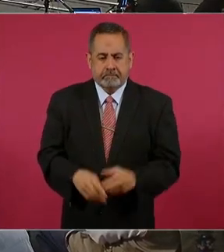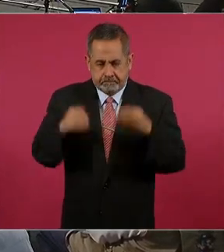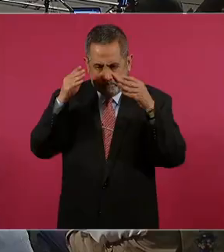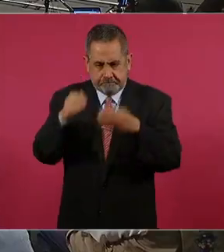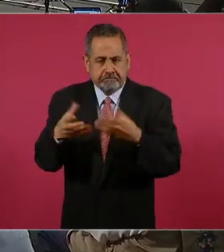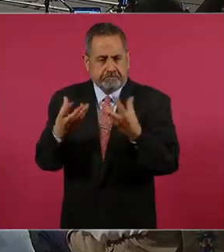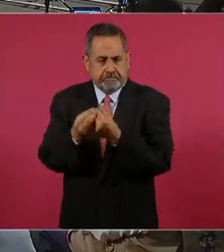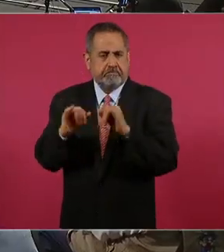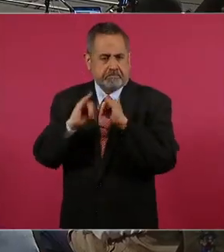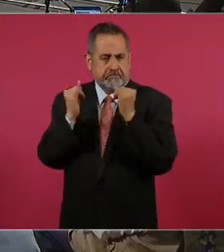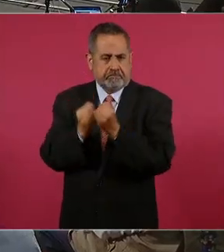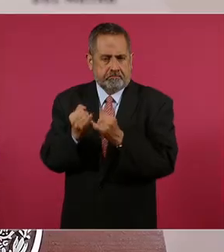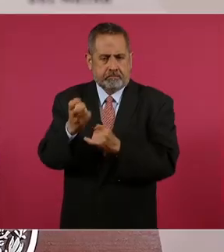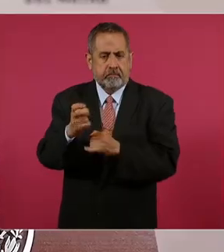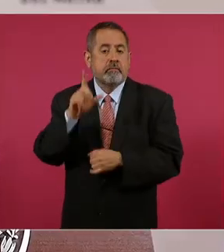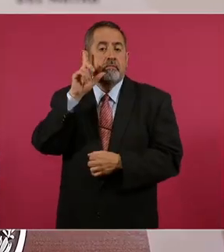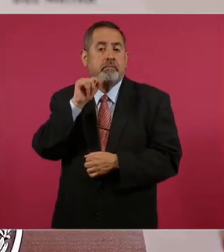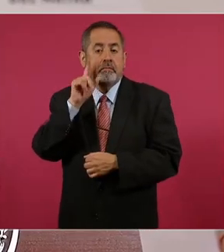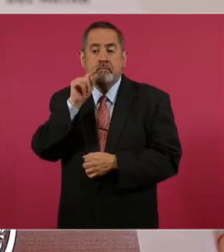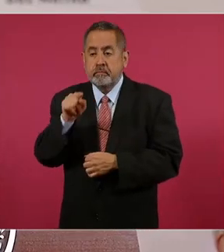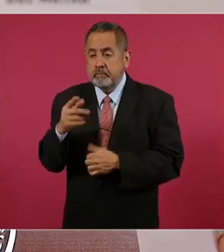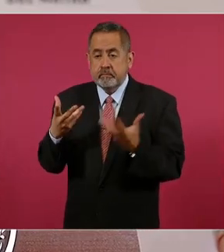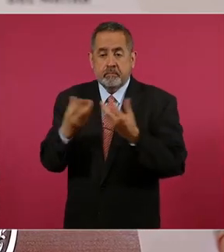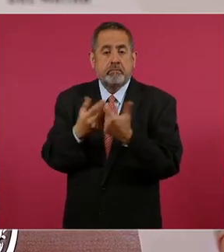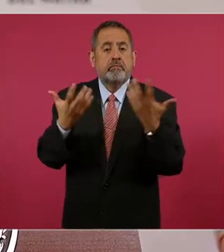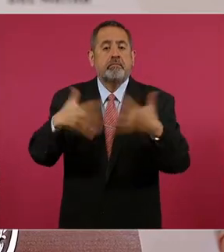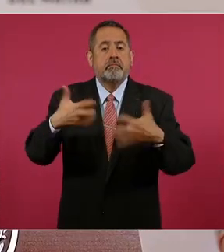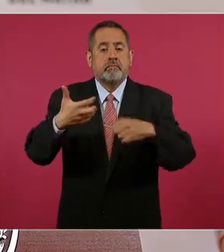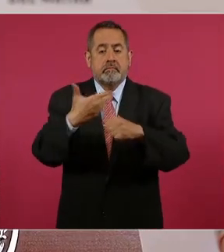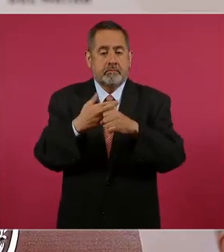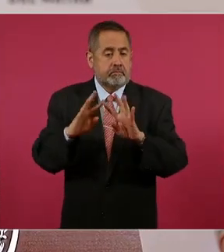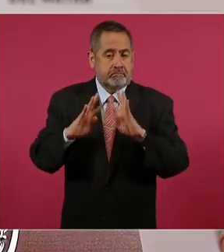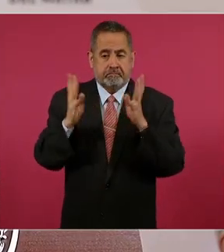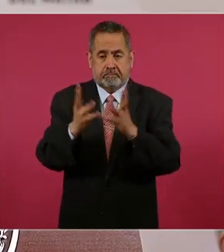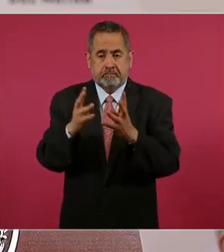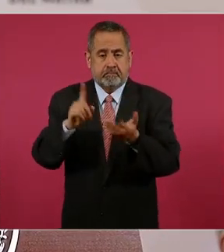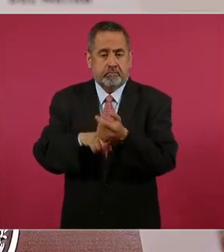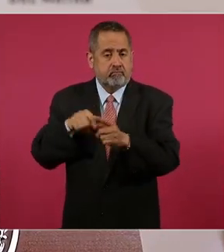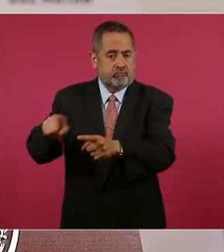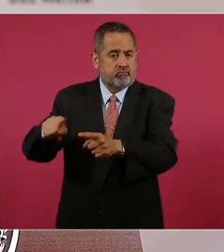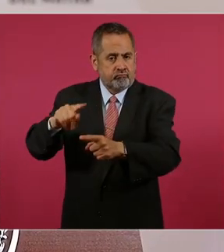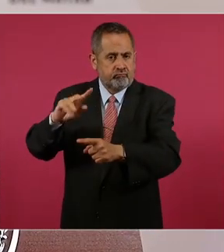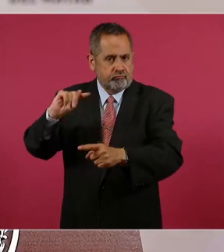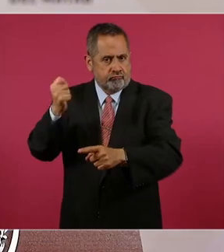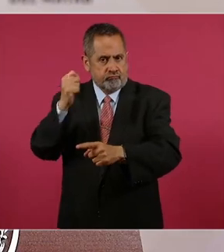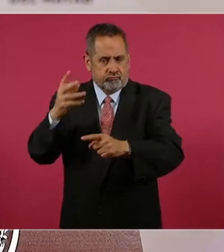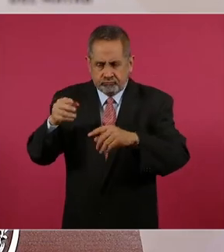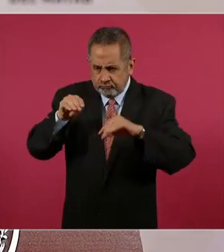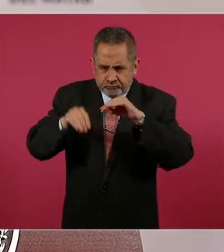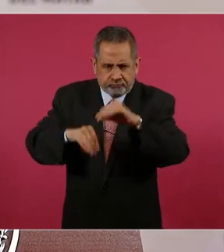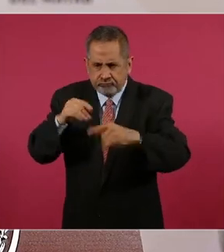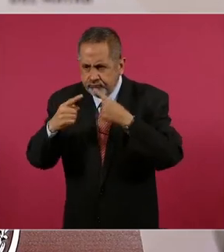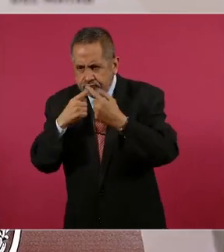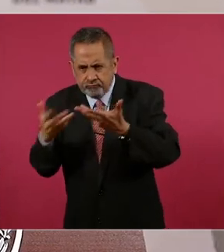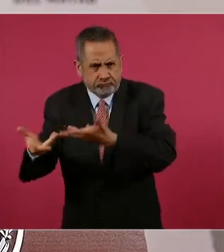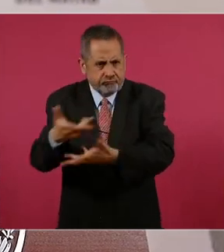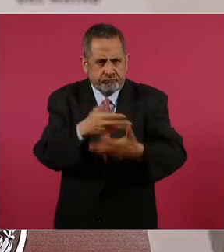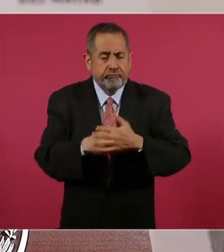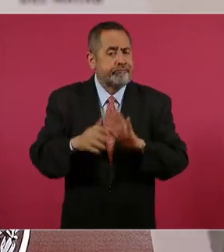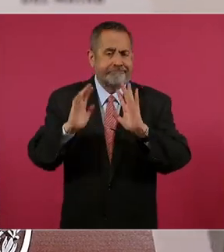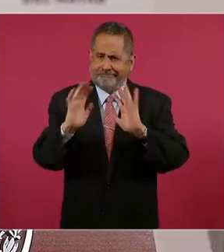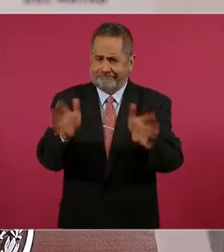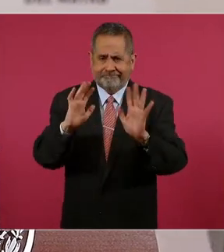reunión mañana con las empresas con los tecnólogos ya están todas las